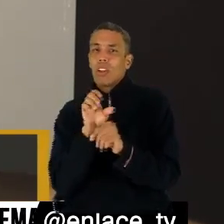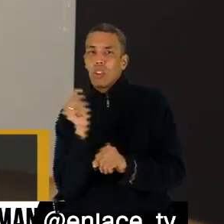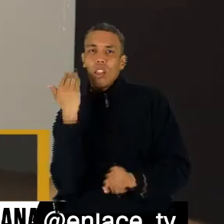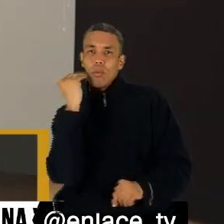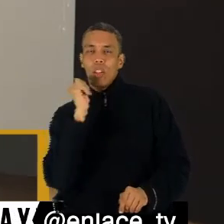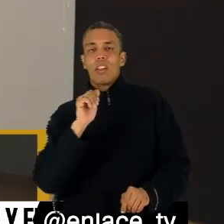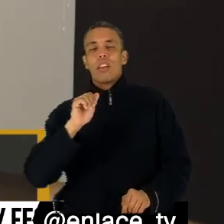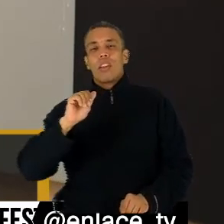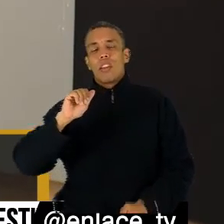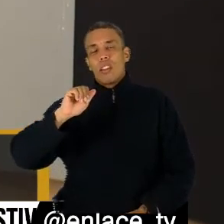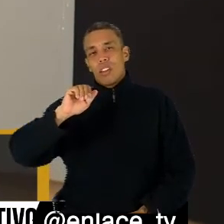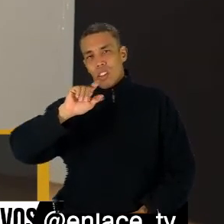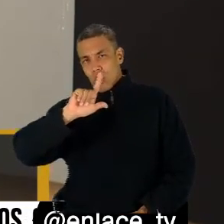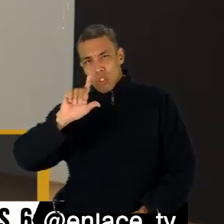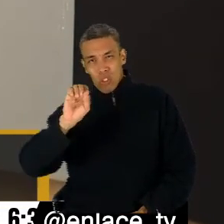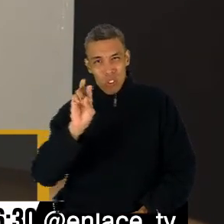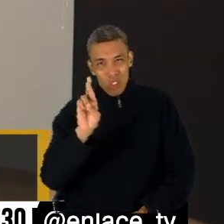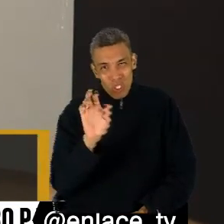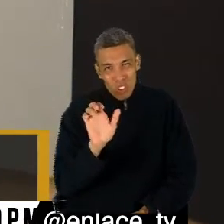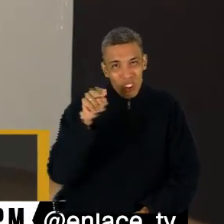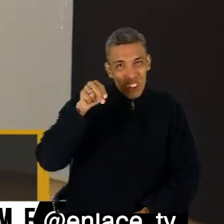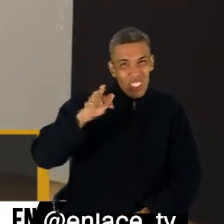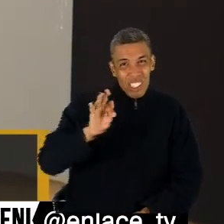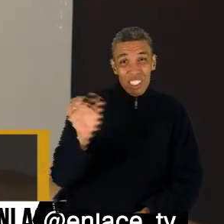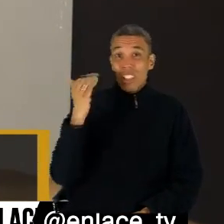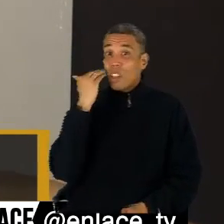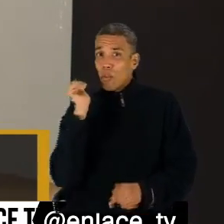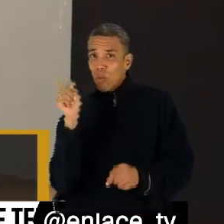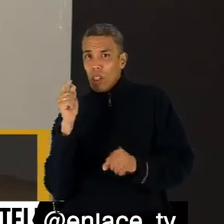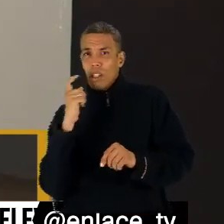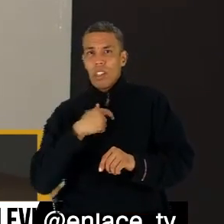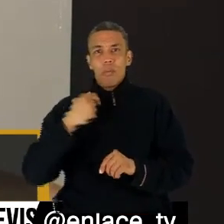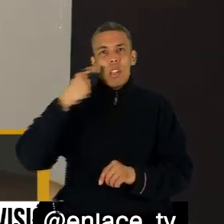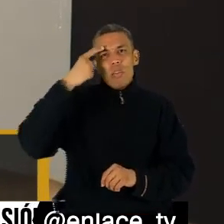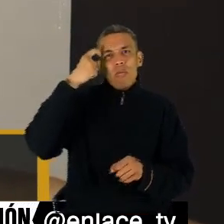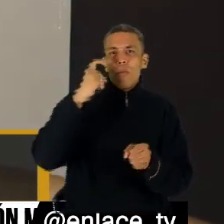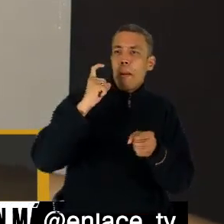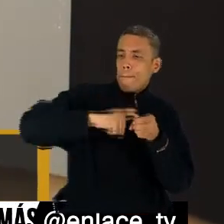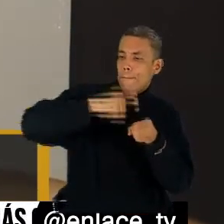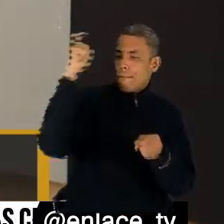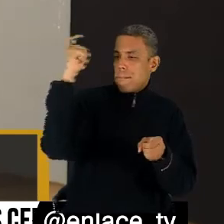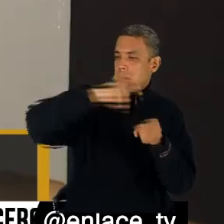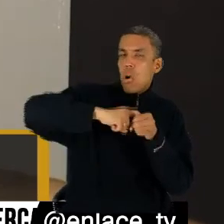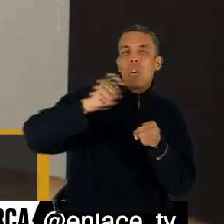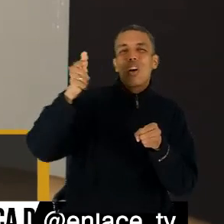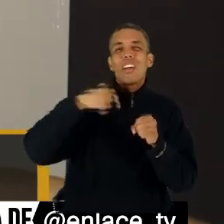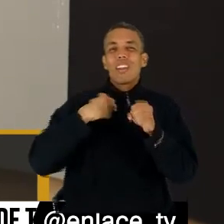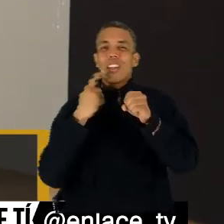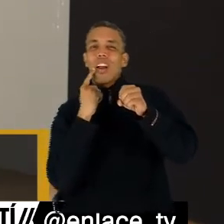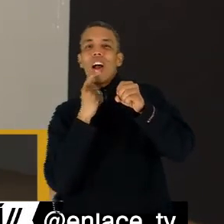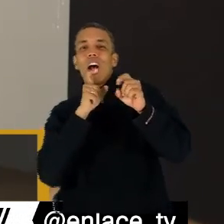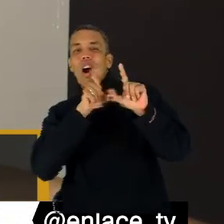intervenido en los procesos, por ejemplo, de contaminación por petroleras a nivel de la Guajira, importante